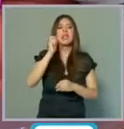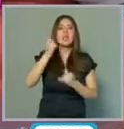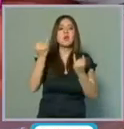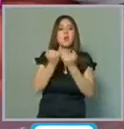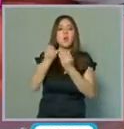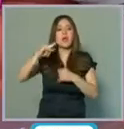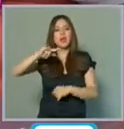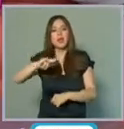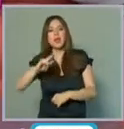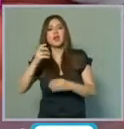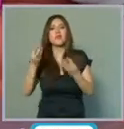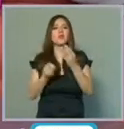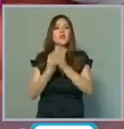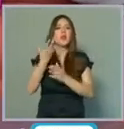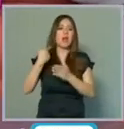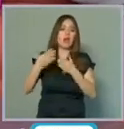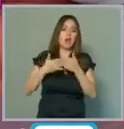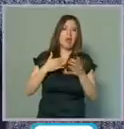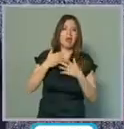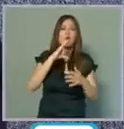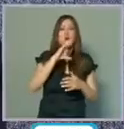llamaban croissants ya desde entonces,